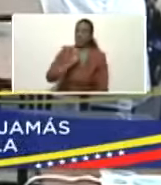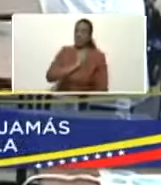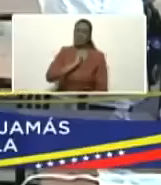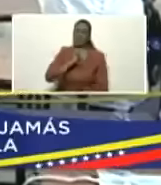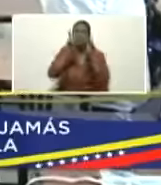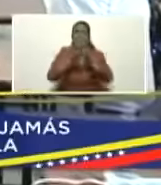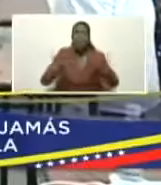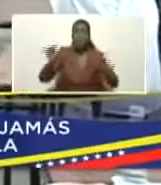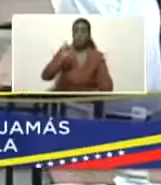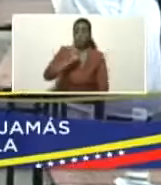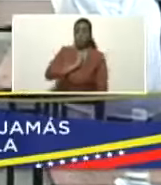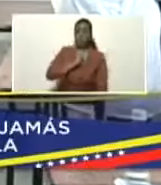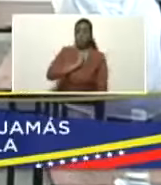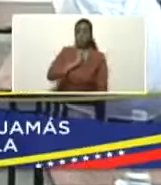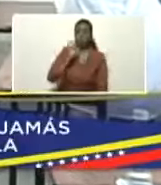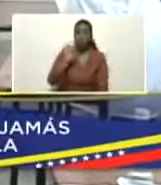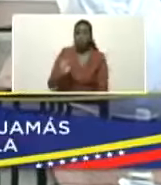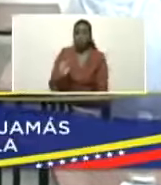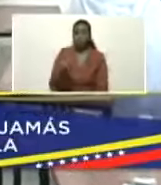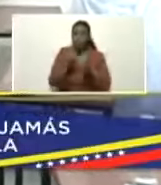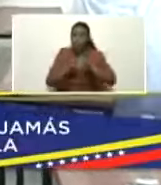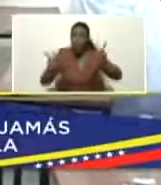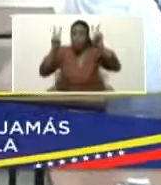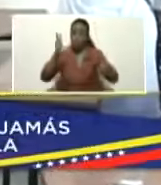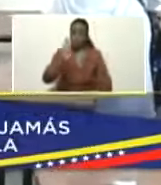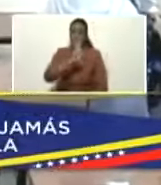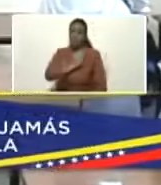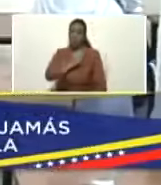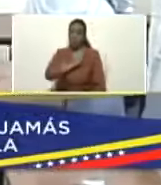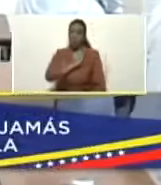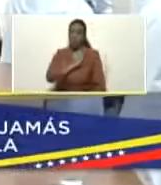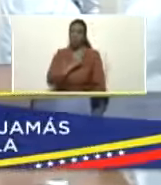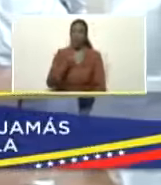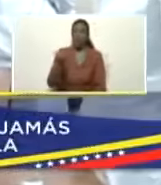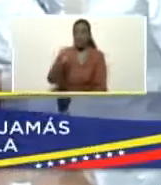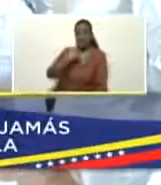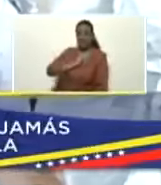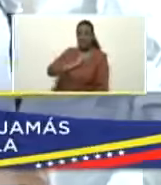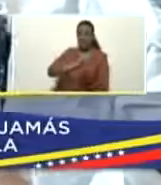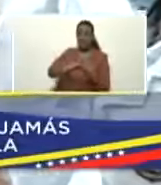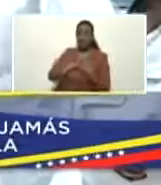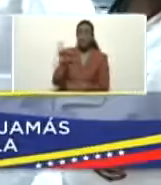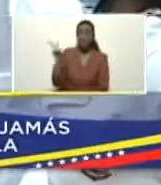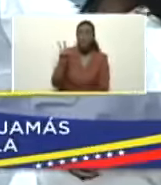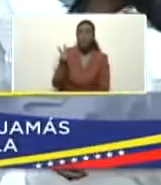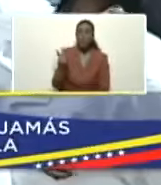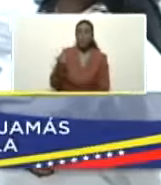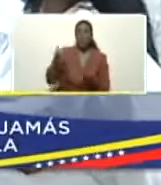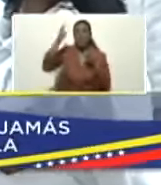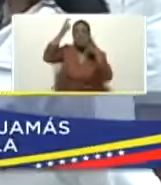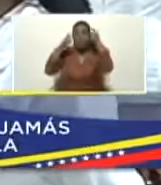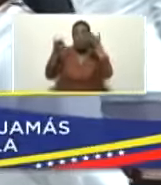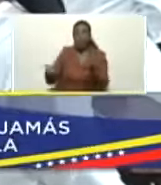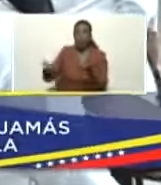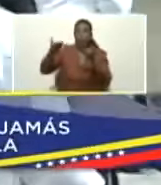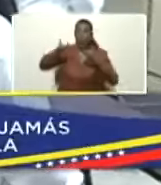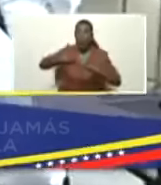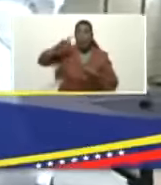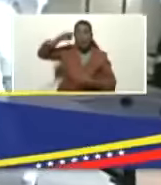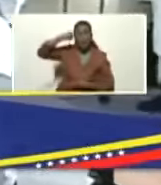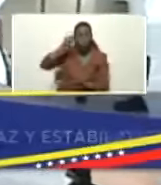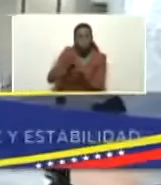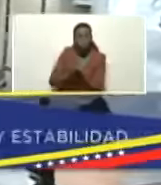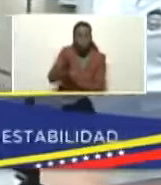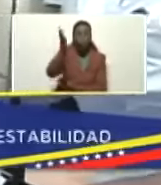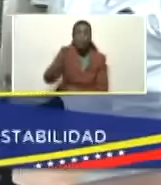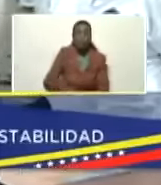valores. Tenemos que construir nuestros valores. ¿Ah? Los valores que nos dejó el comandante Hugo Chávez. Y que